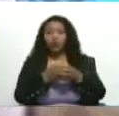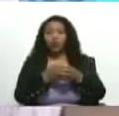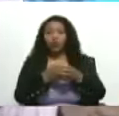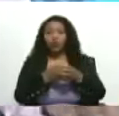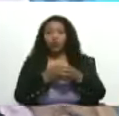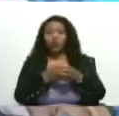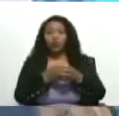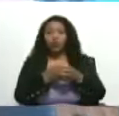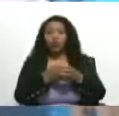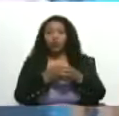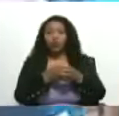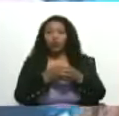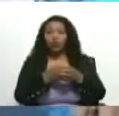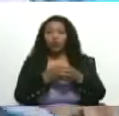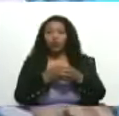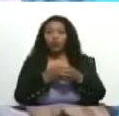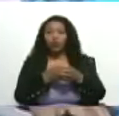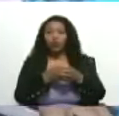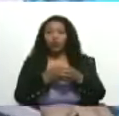Paz,